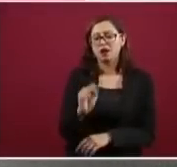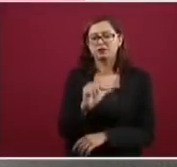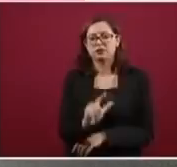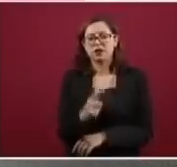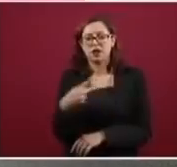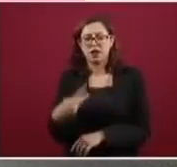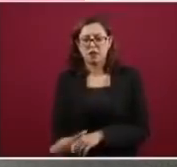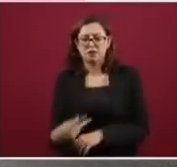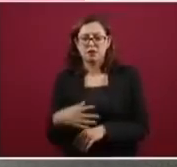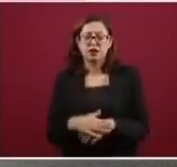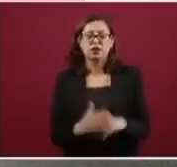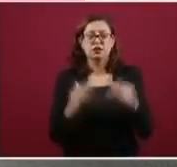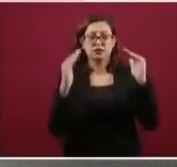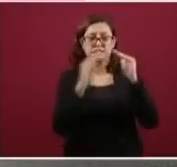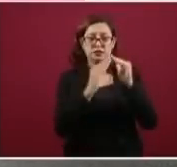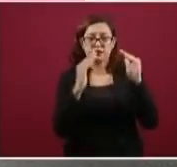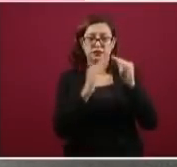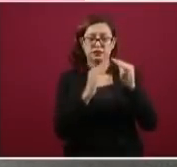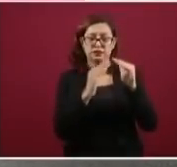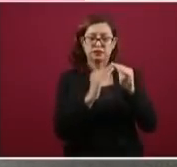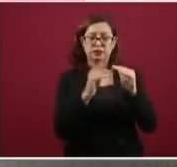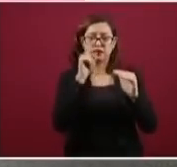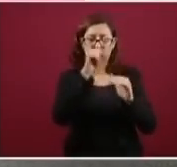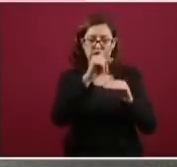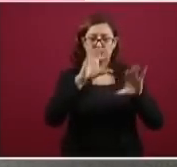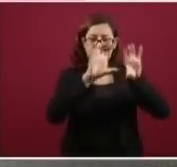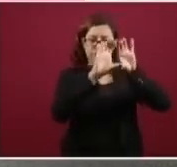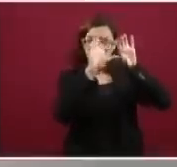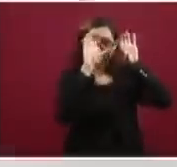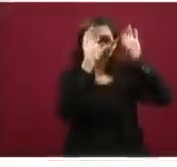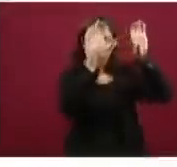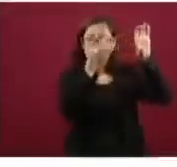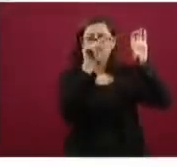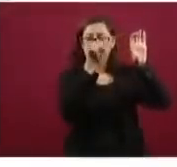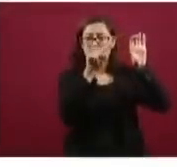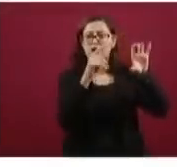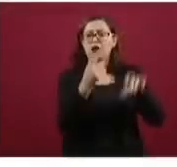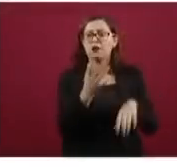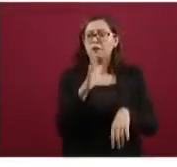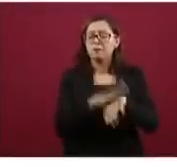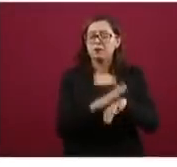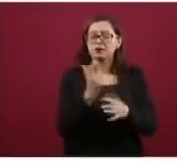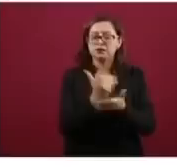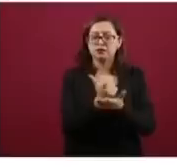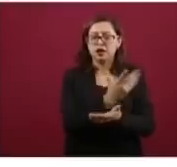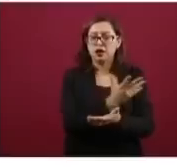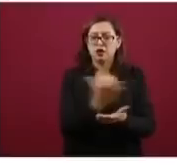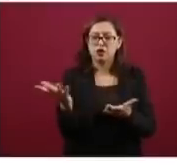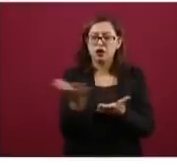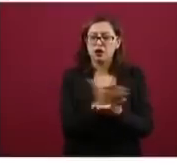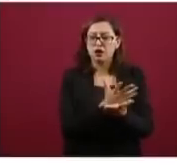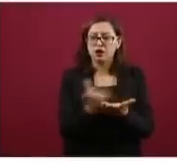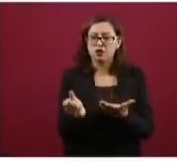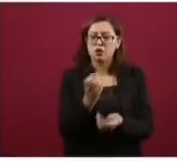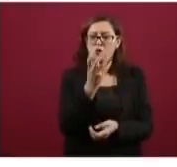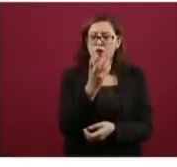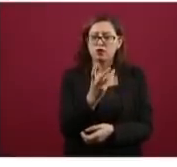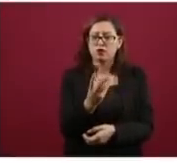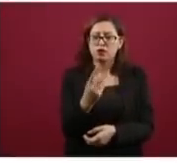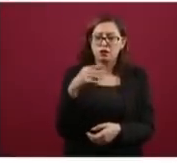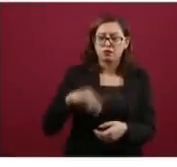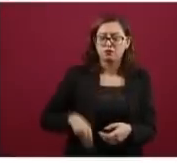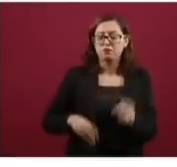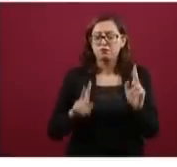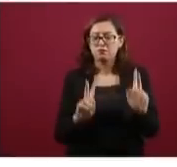tanques estacionarios tenemos que el margen más alto es de 4 pesos con 78 con un